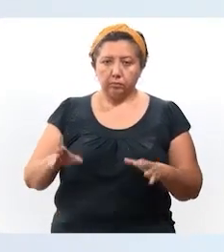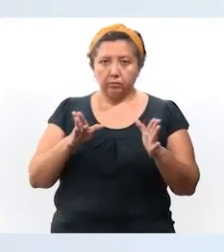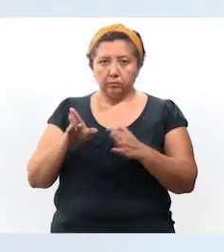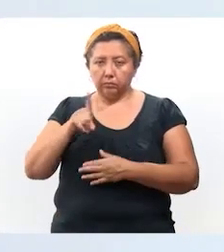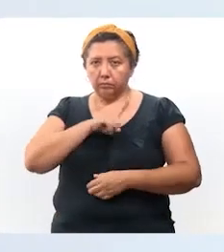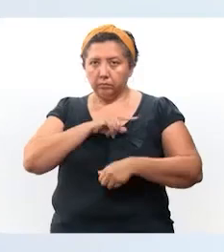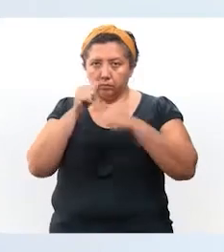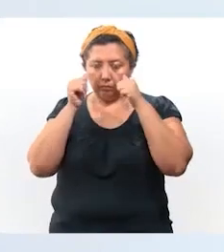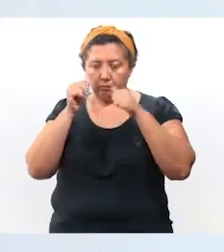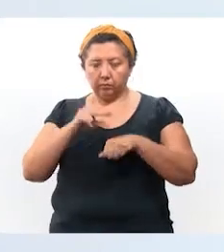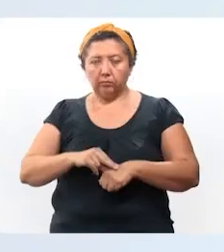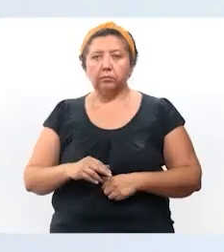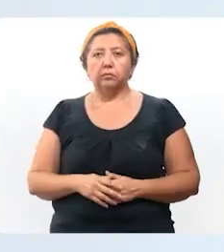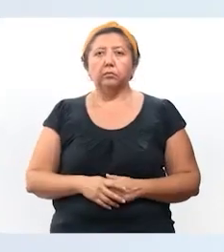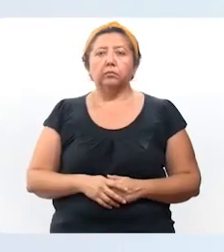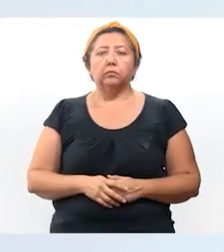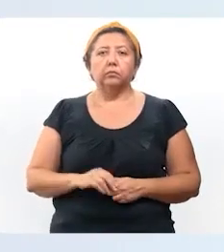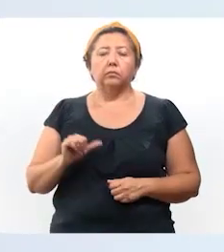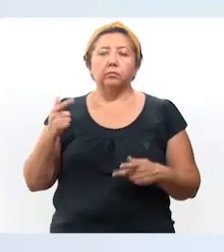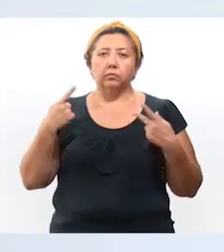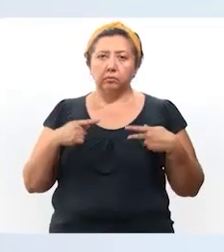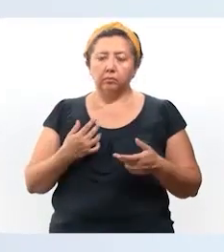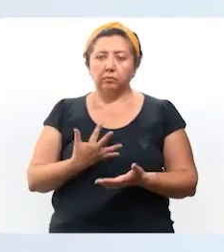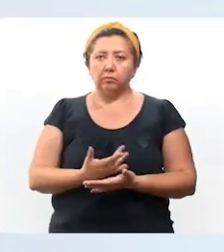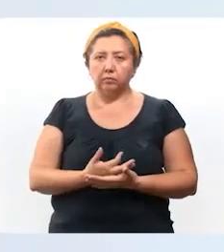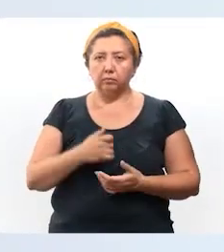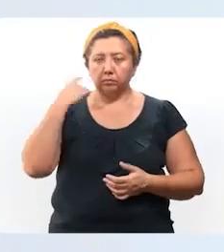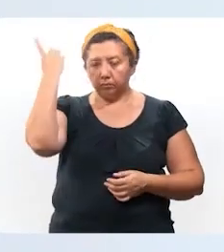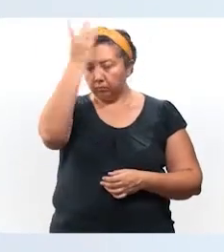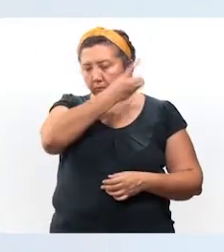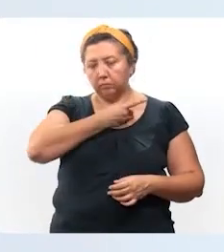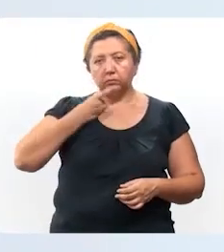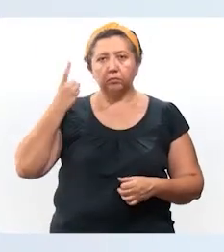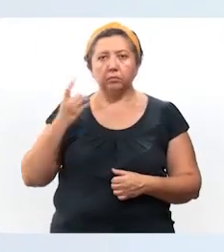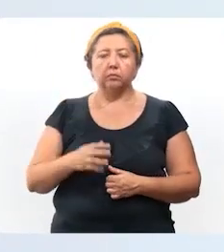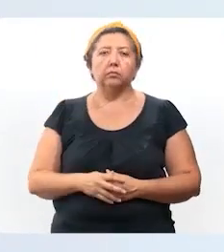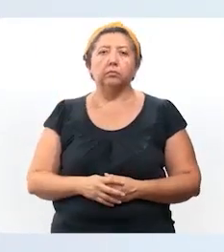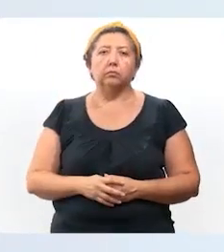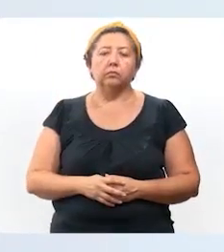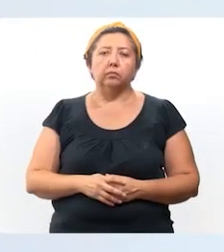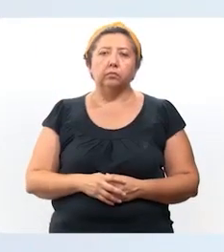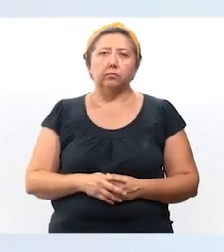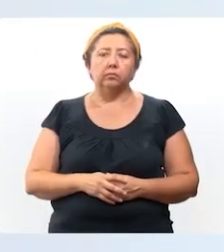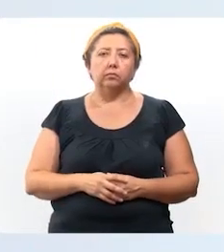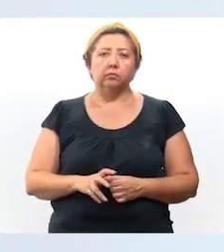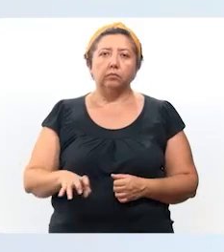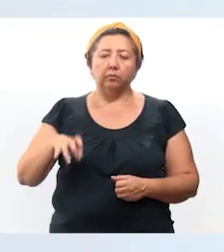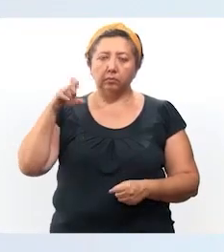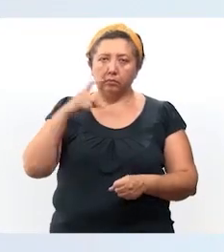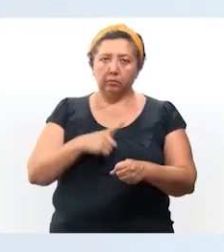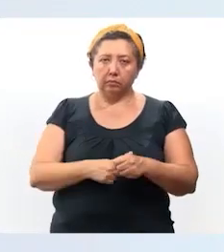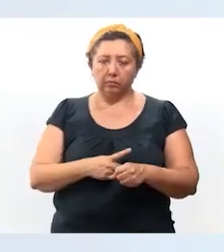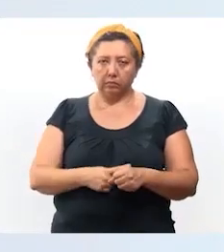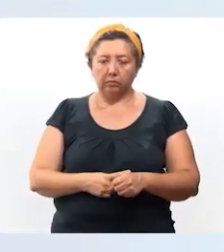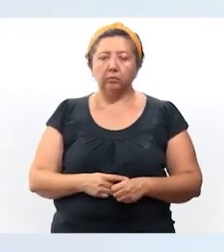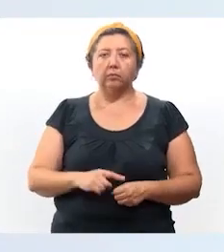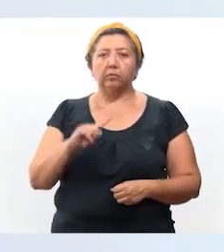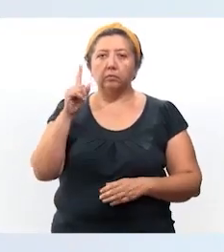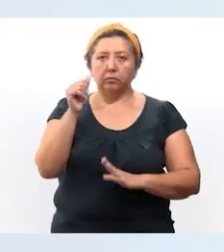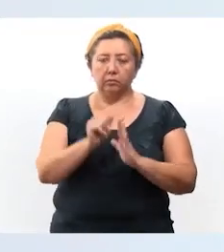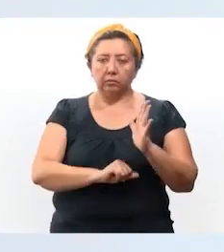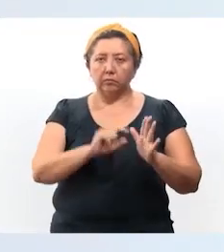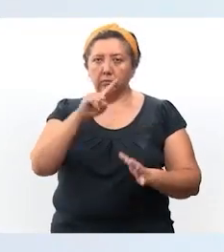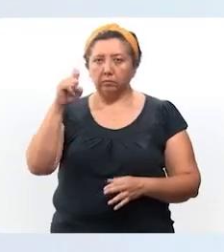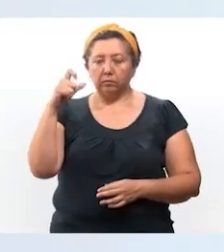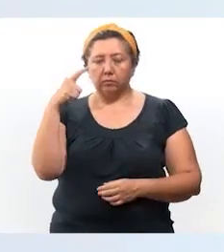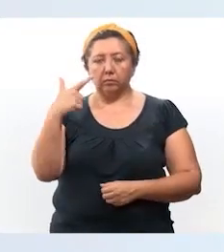hospitales públicos y en aislamiento total. Hay otros pacientes a la espera de diagnóstico. El rango de edad de los casos